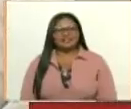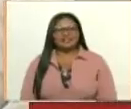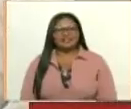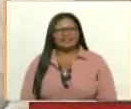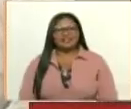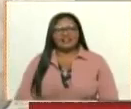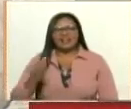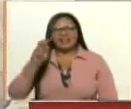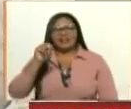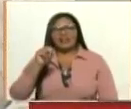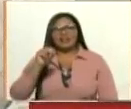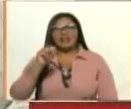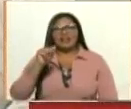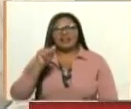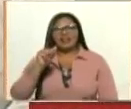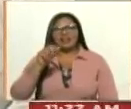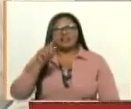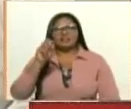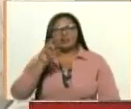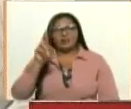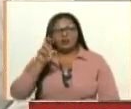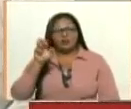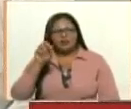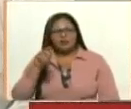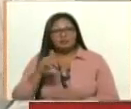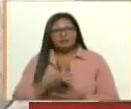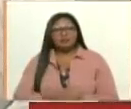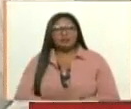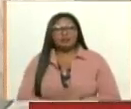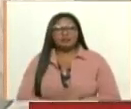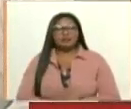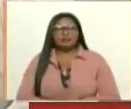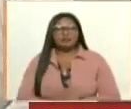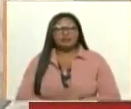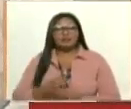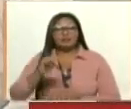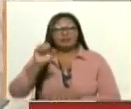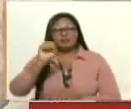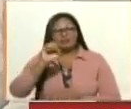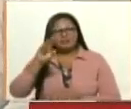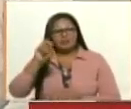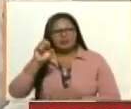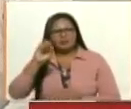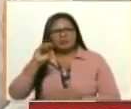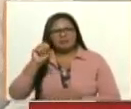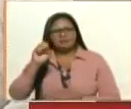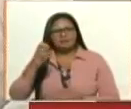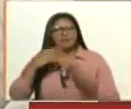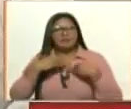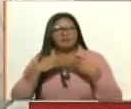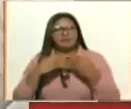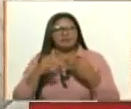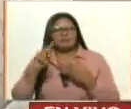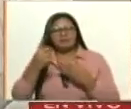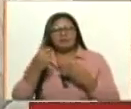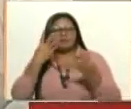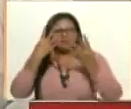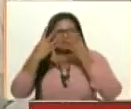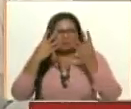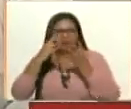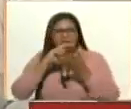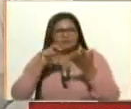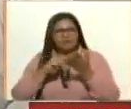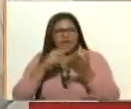Ana Torres, ganadora de la categoría Pesebre Viviente del primer Festival Nacional de Pesebres